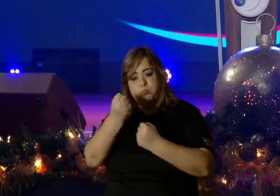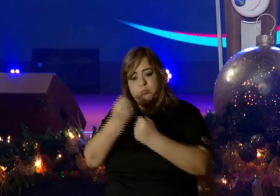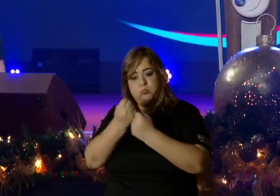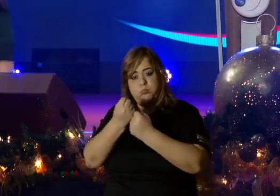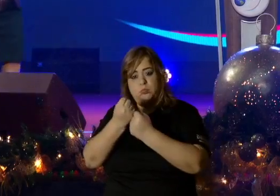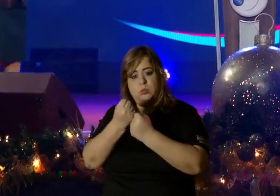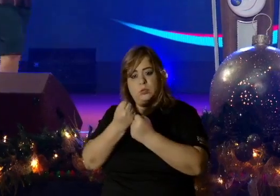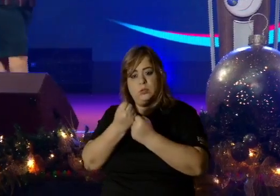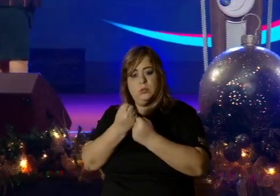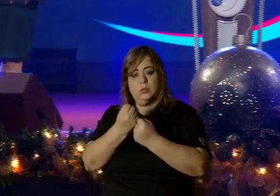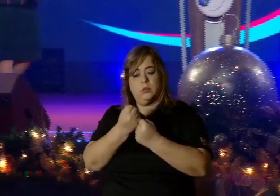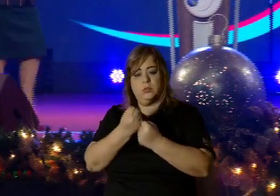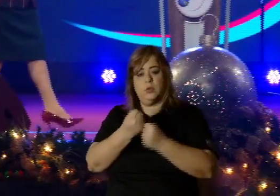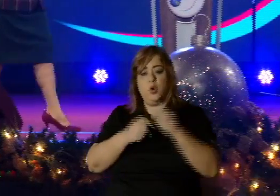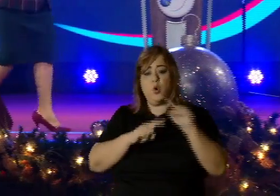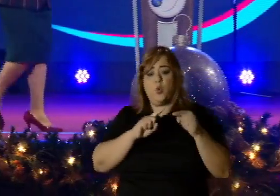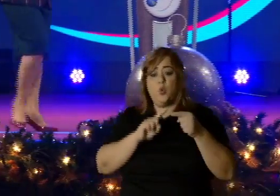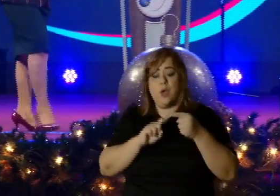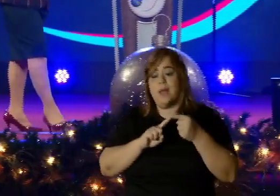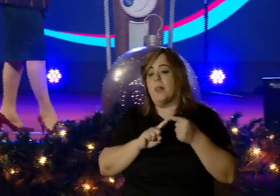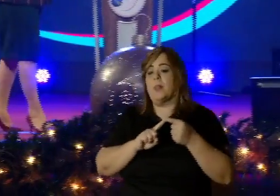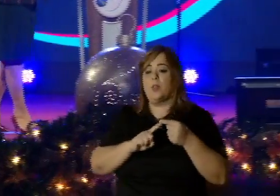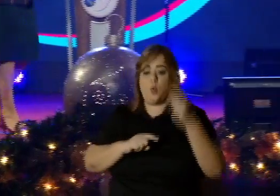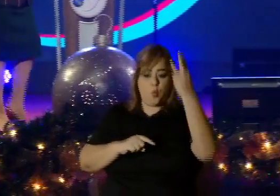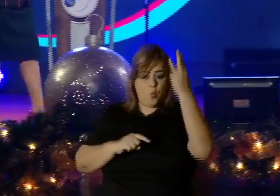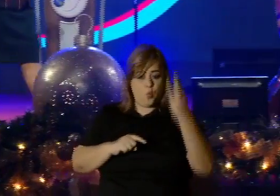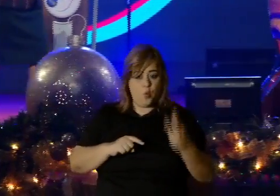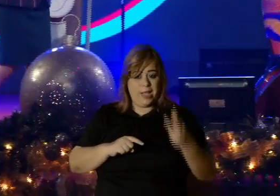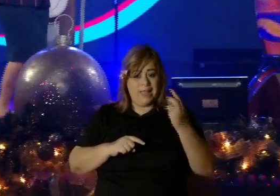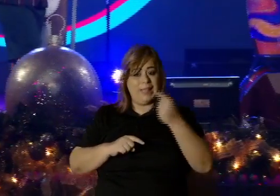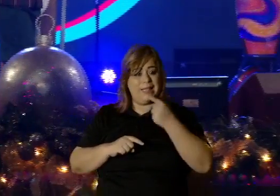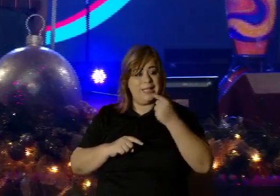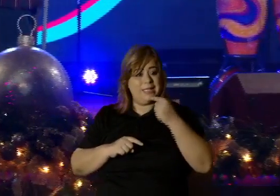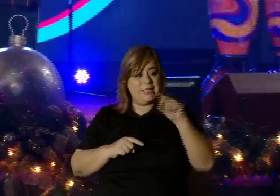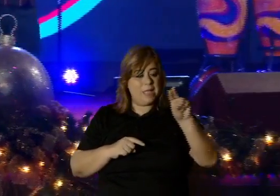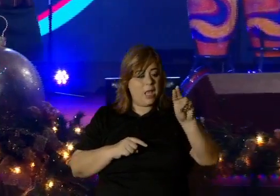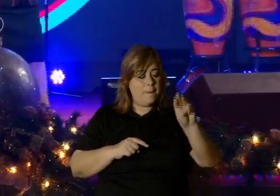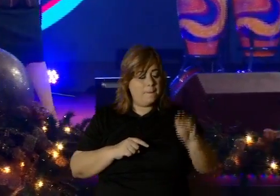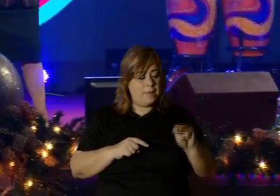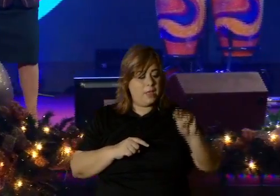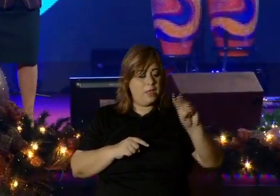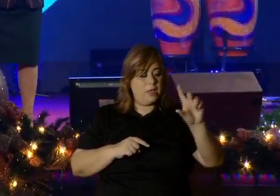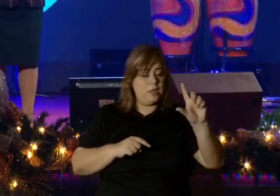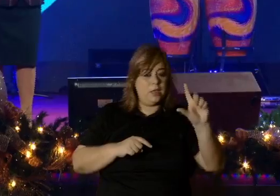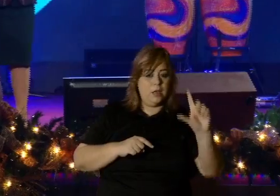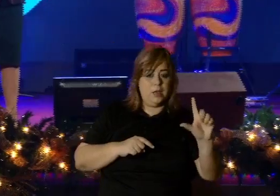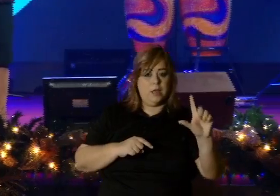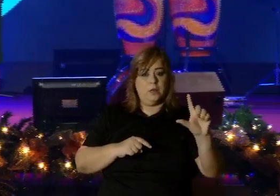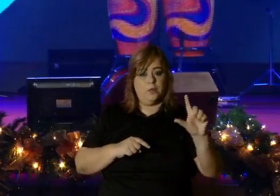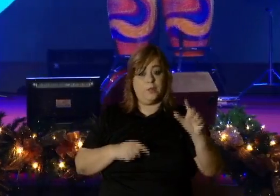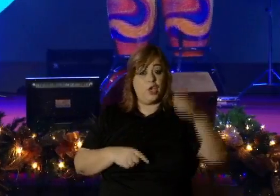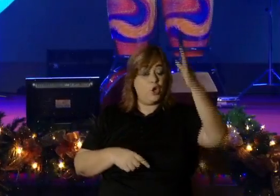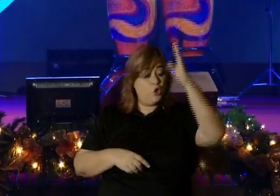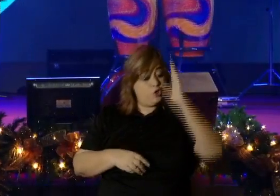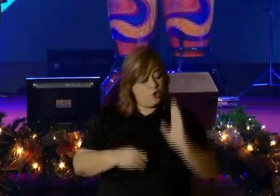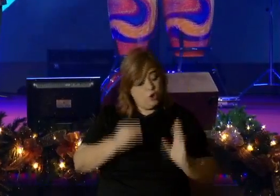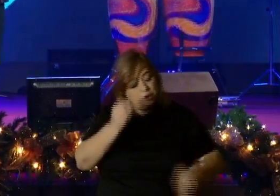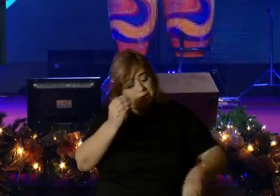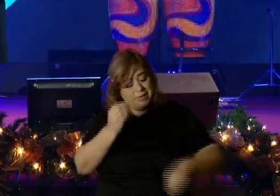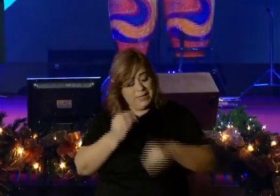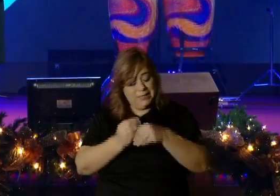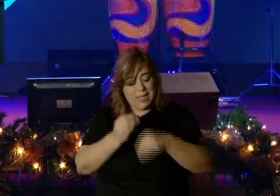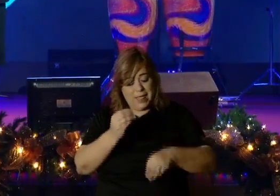despedimos el año a través del evangelista Mickey Mulero, a quien bendigo. Él lo dijo, Dios ha hecho la provisión para cada